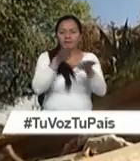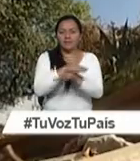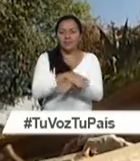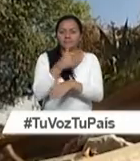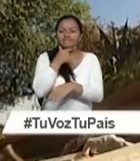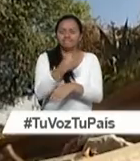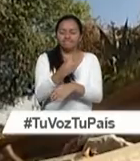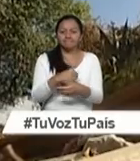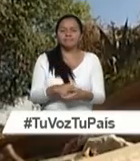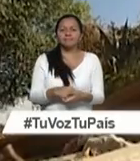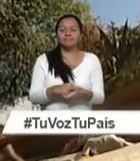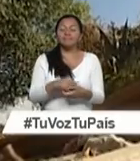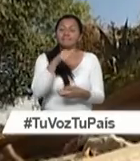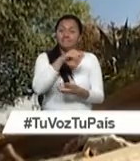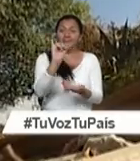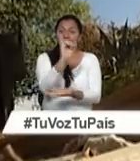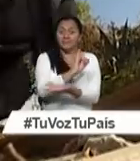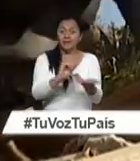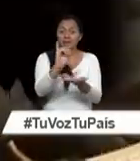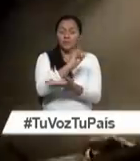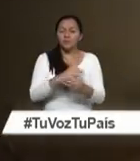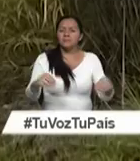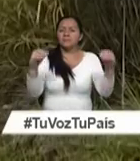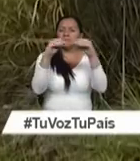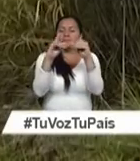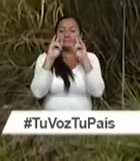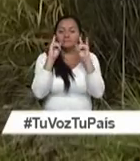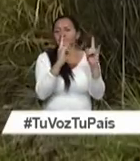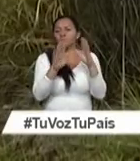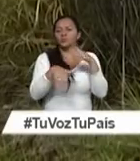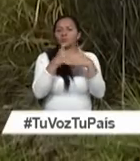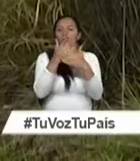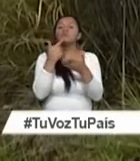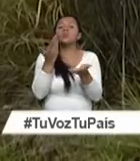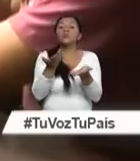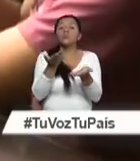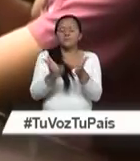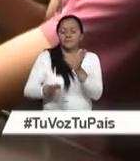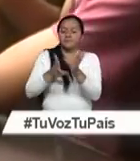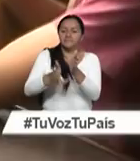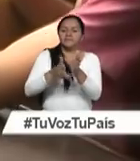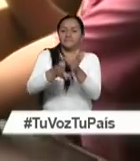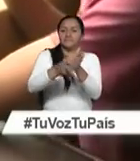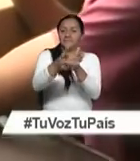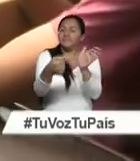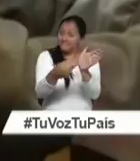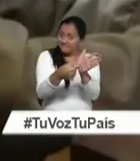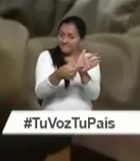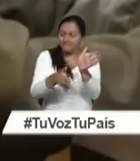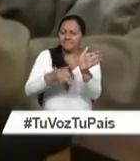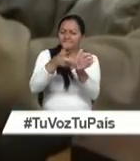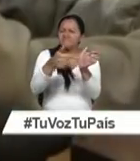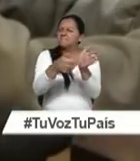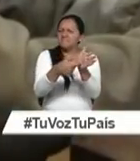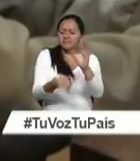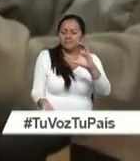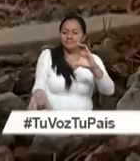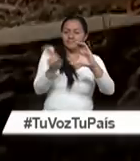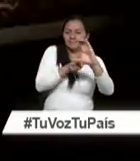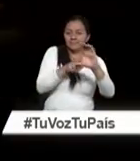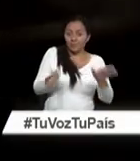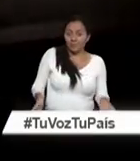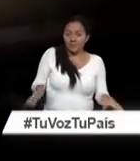A los encantos de Imbabura se suma ahora una nueva atracción, el ferrocarril. Un tren turístico que parte